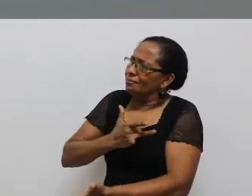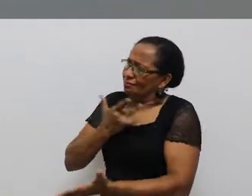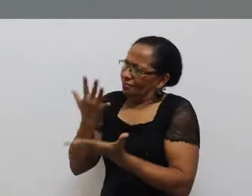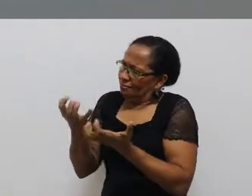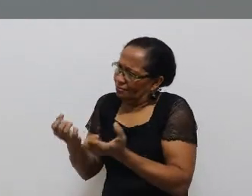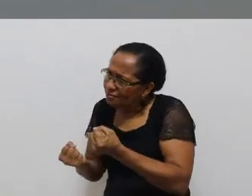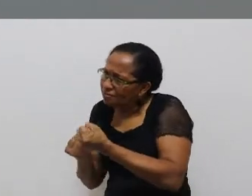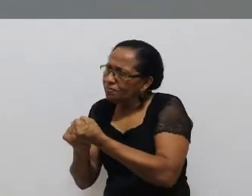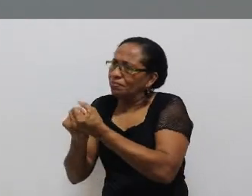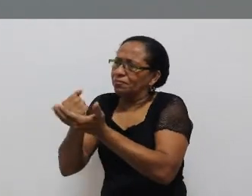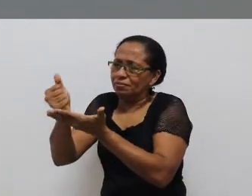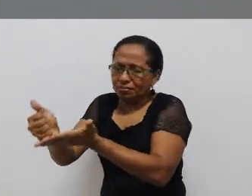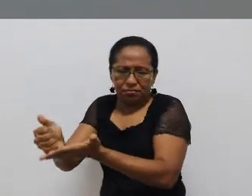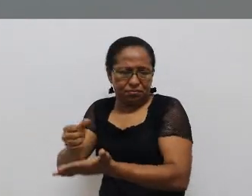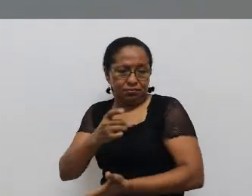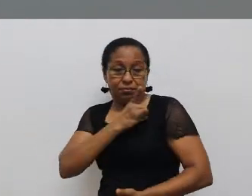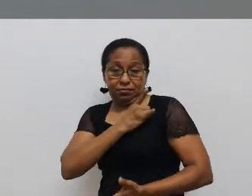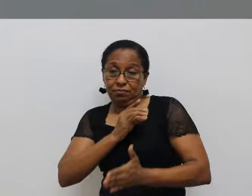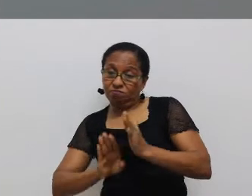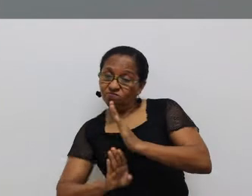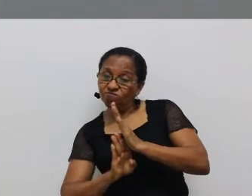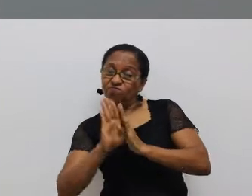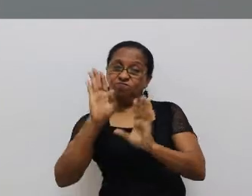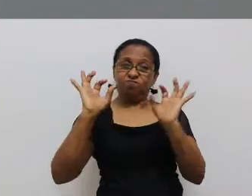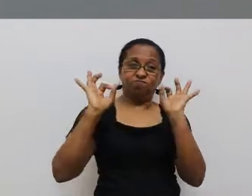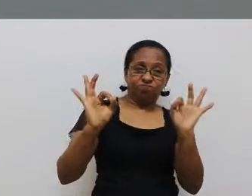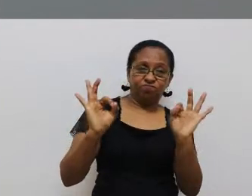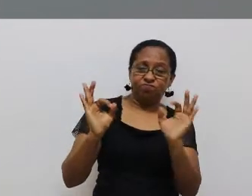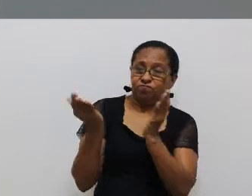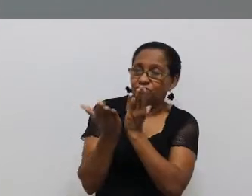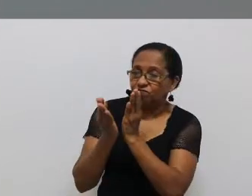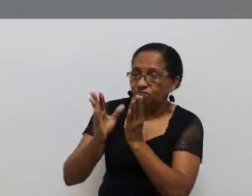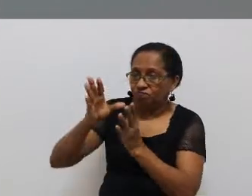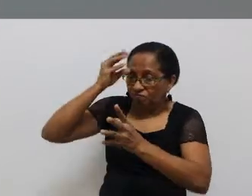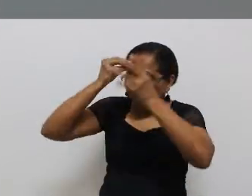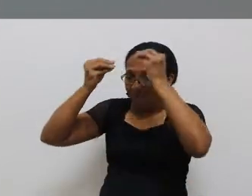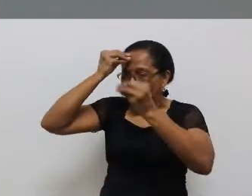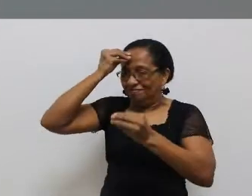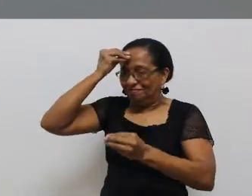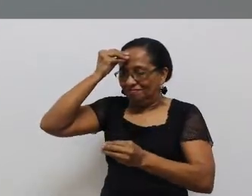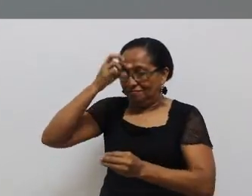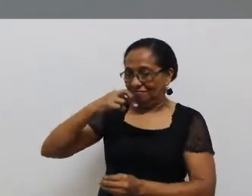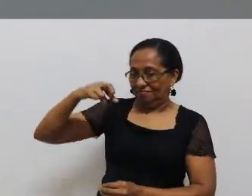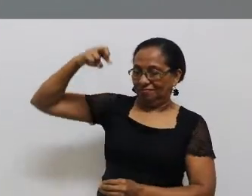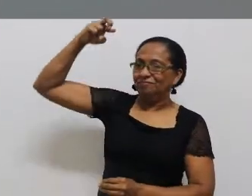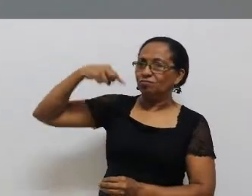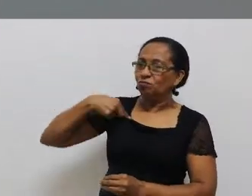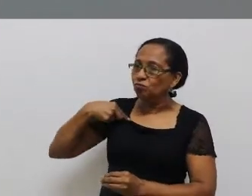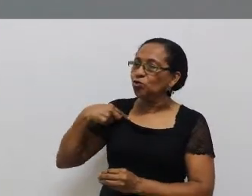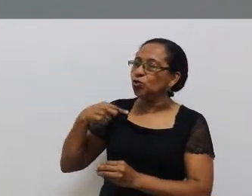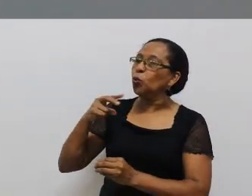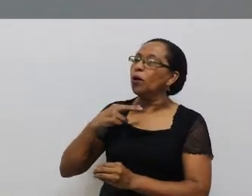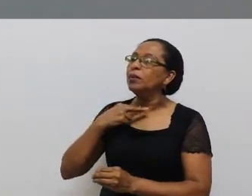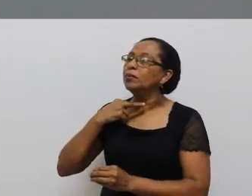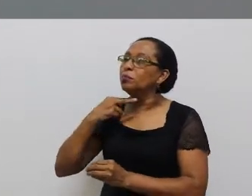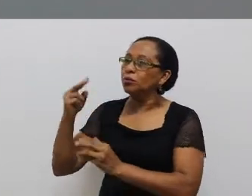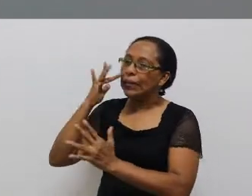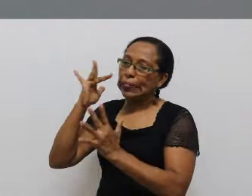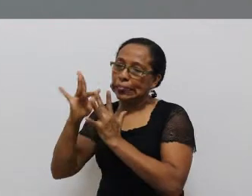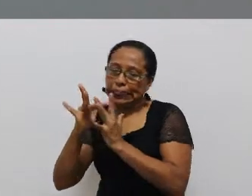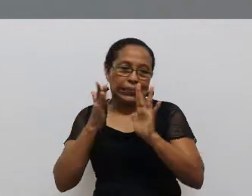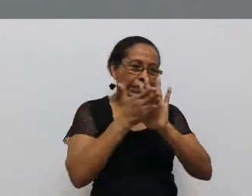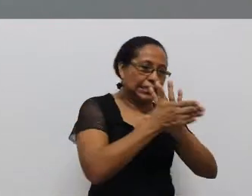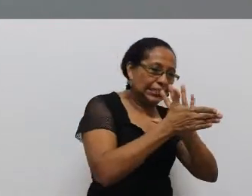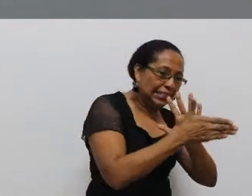necesidades, cuáles son sus deseos para hacer de la UCEBA un lugar mejor donde realmente queremos estudiar. Yo quiero ser entonces esa voz